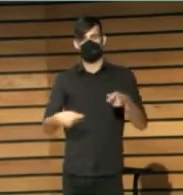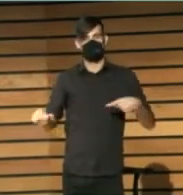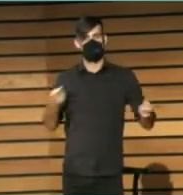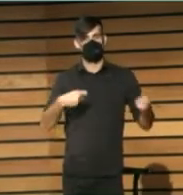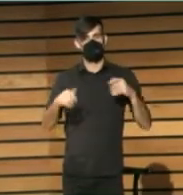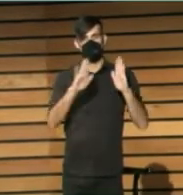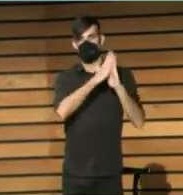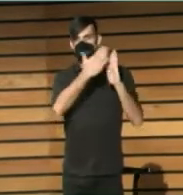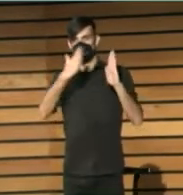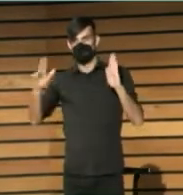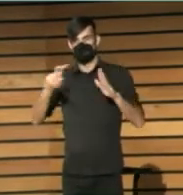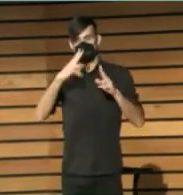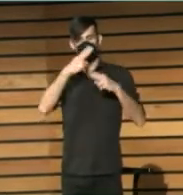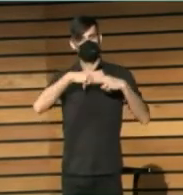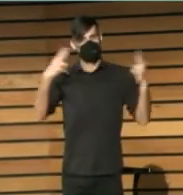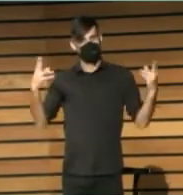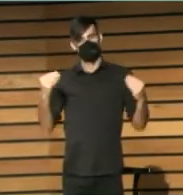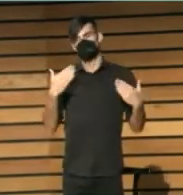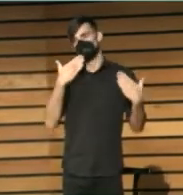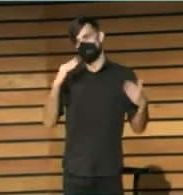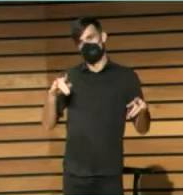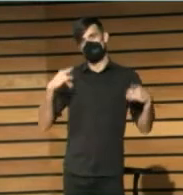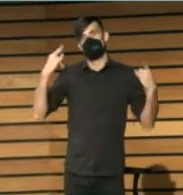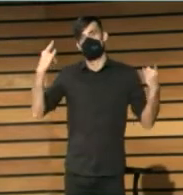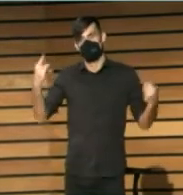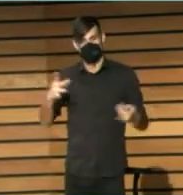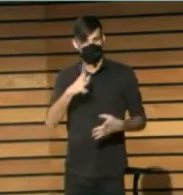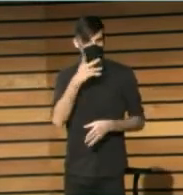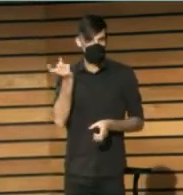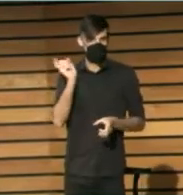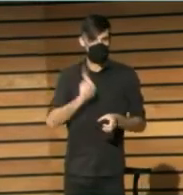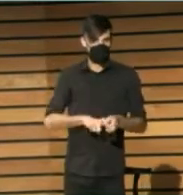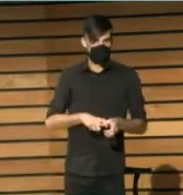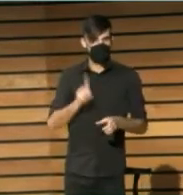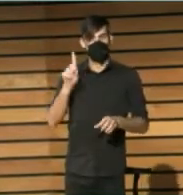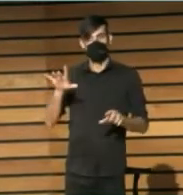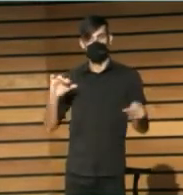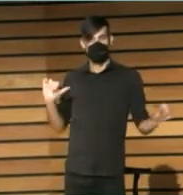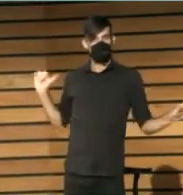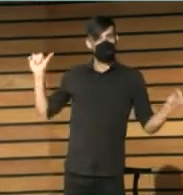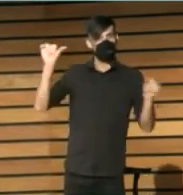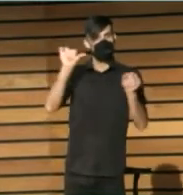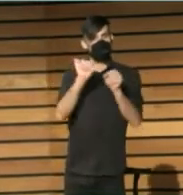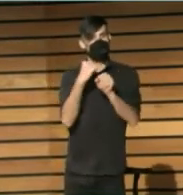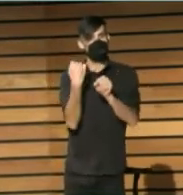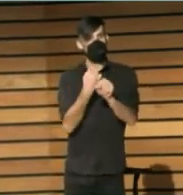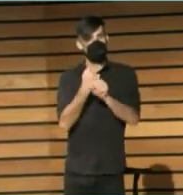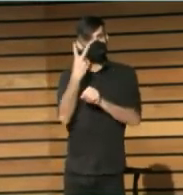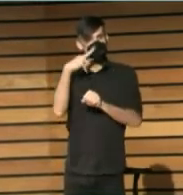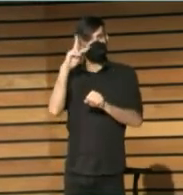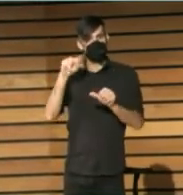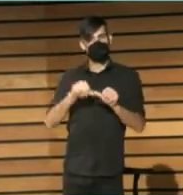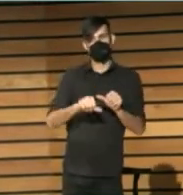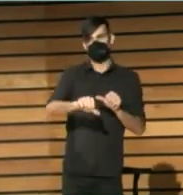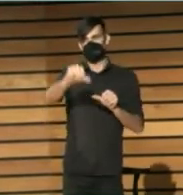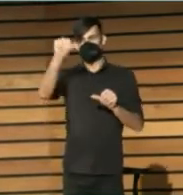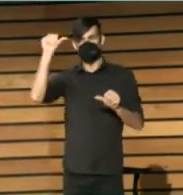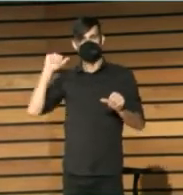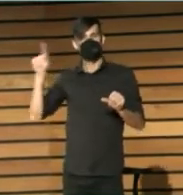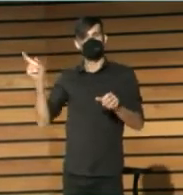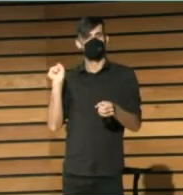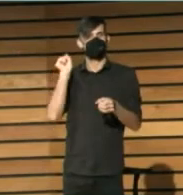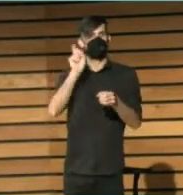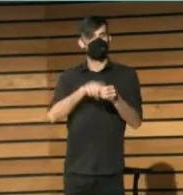agradecemos doblemente su participación. Además, a lo largo de su trayectoria profesional, siempre ha estado vinculado al ámbito